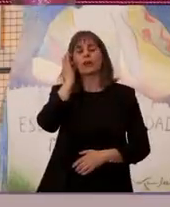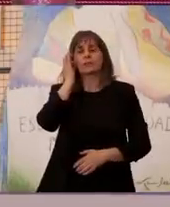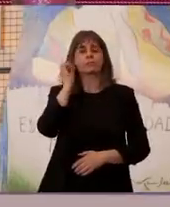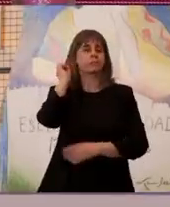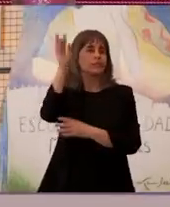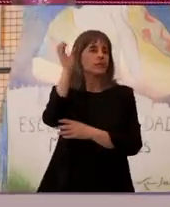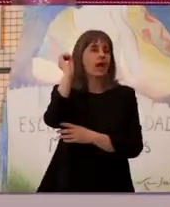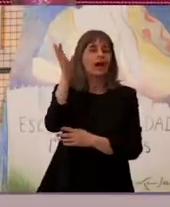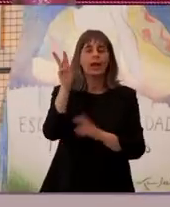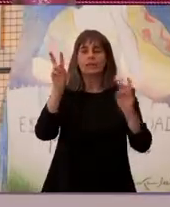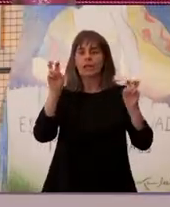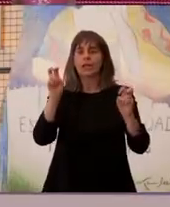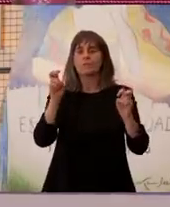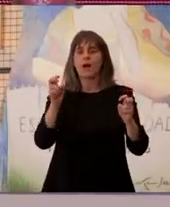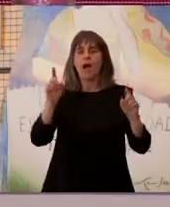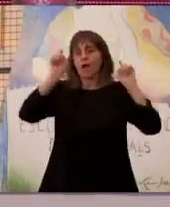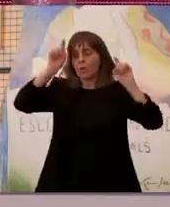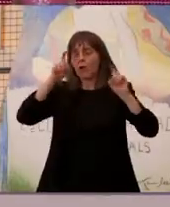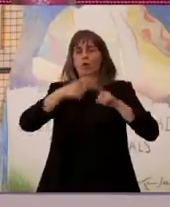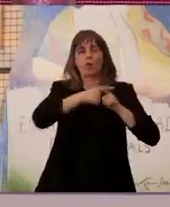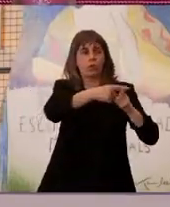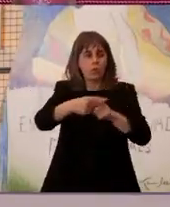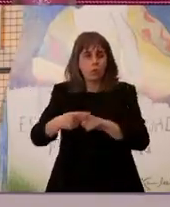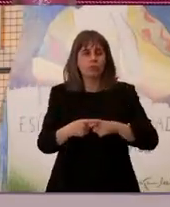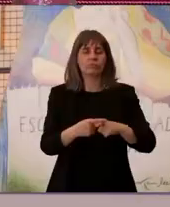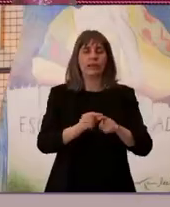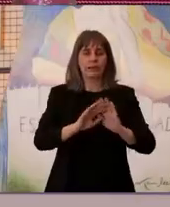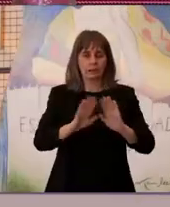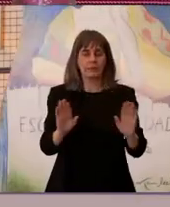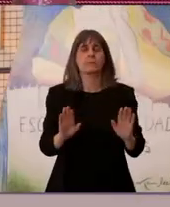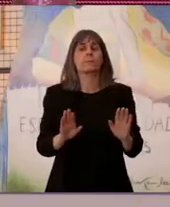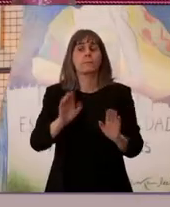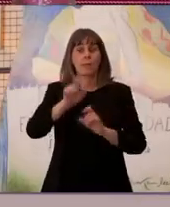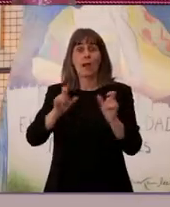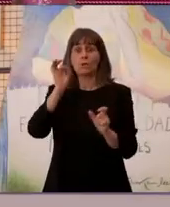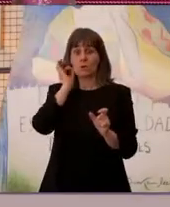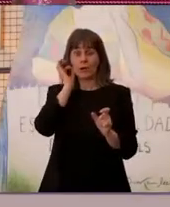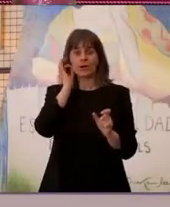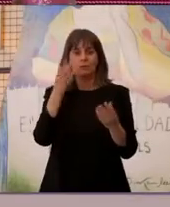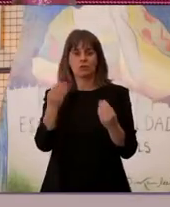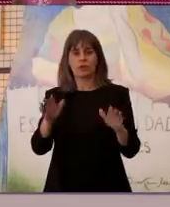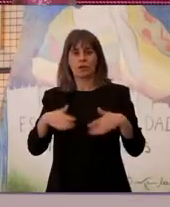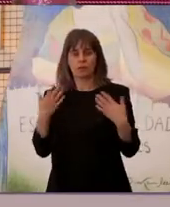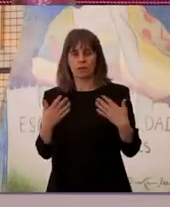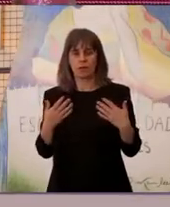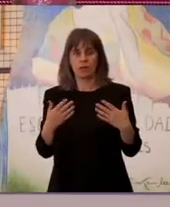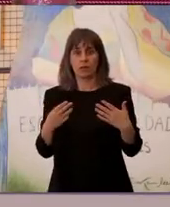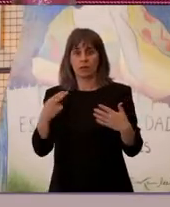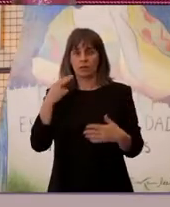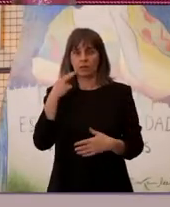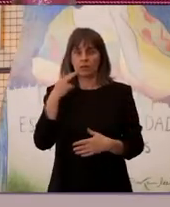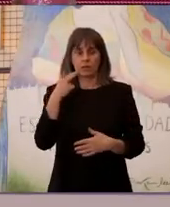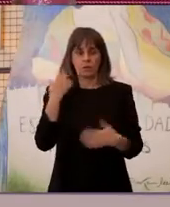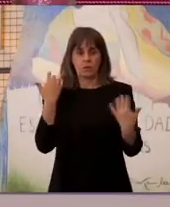muchas charlas de coeducación explicando Qué es y todo esto y hay mujeres que de pronto les da el pánico porque